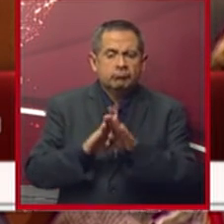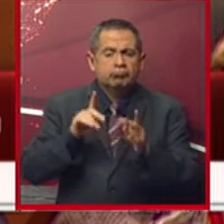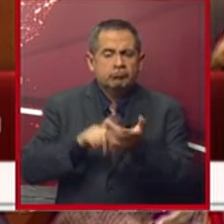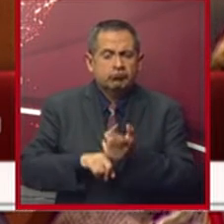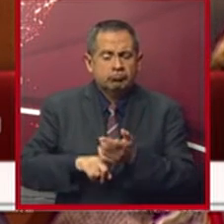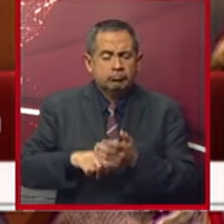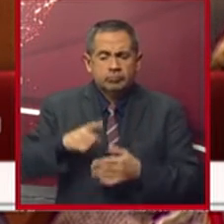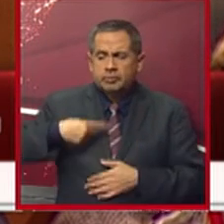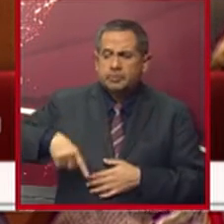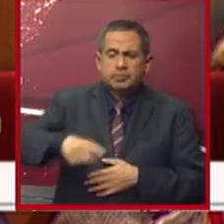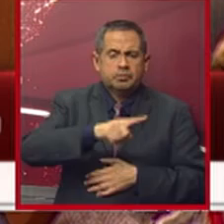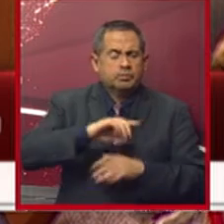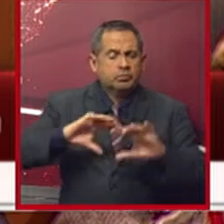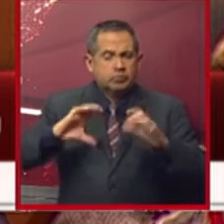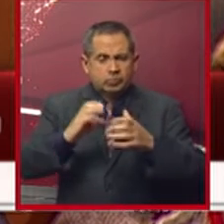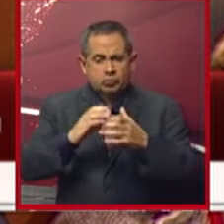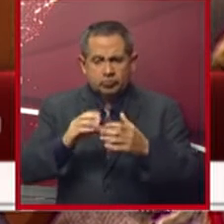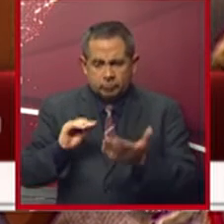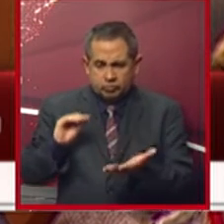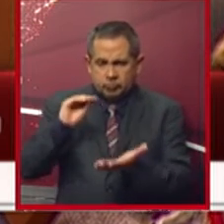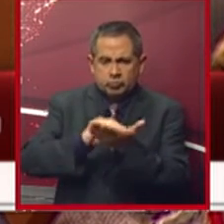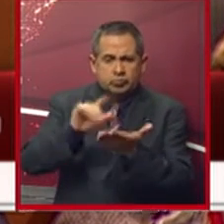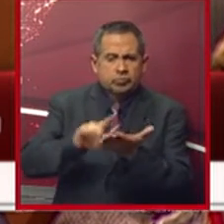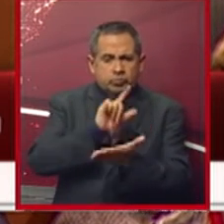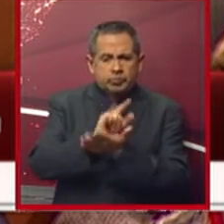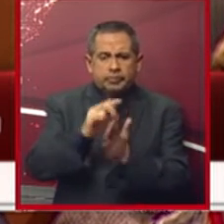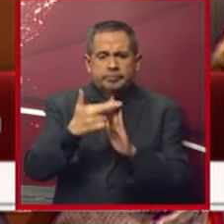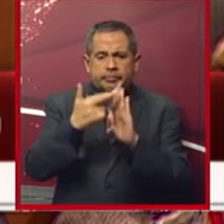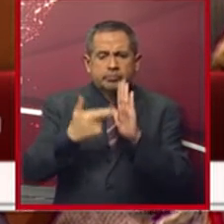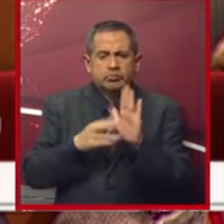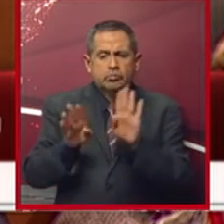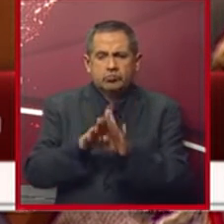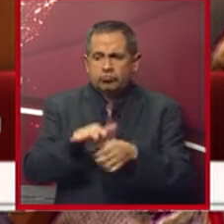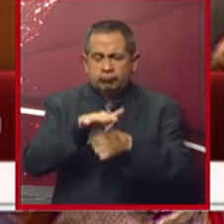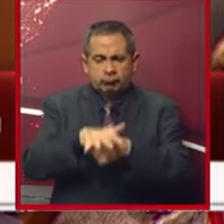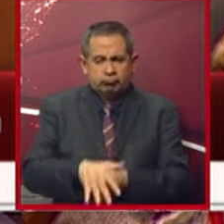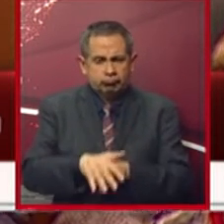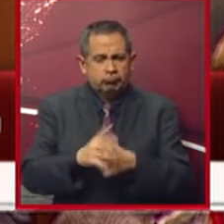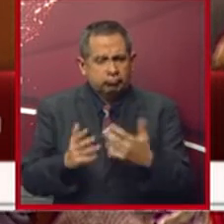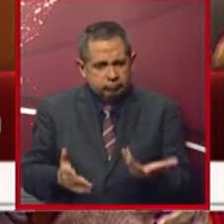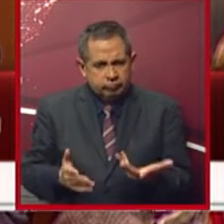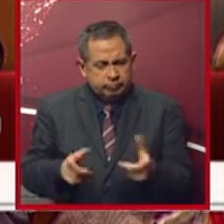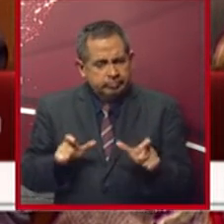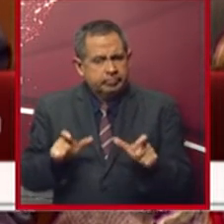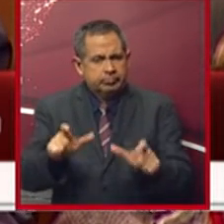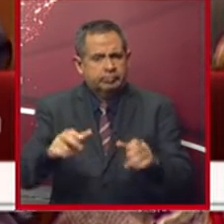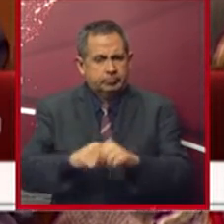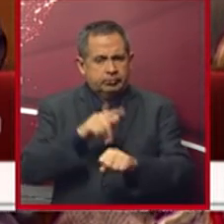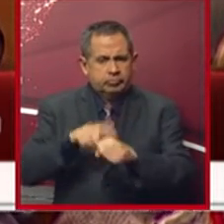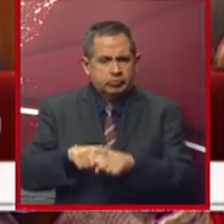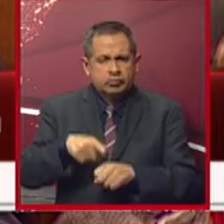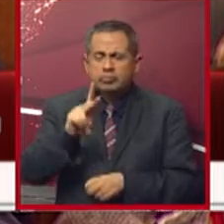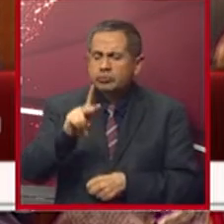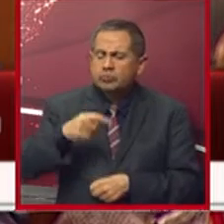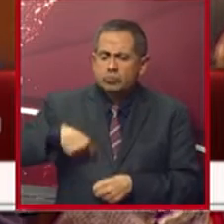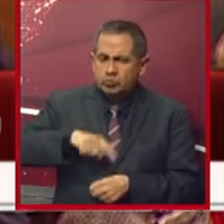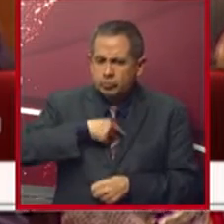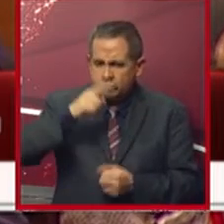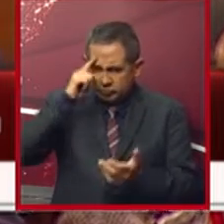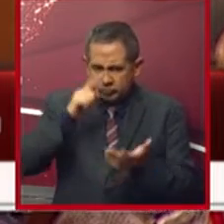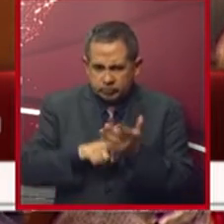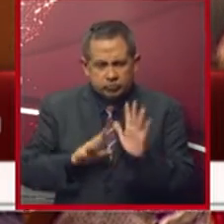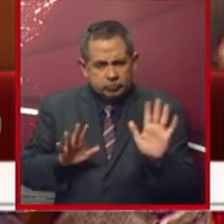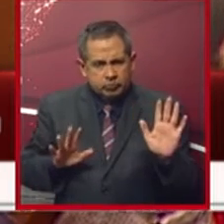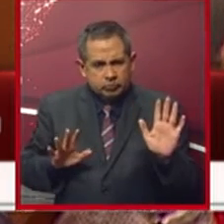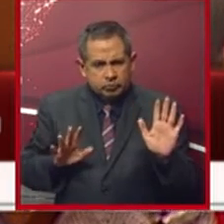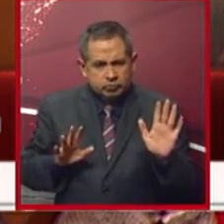de nuestro Congreso de expedir una ley de reglamento del uso de la fuerza en la Guardia Nacional, pero nosotros creemos, de entrada